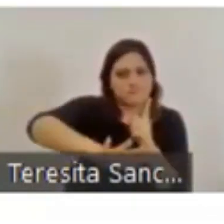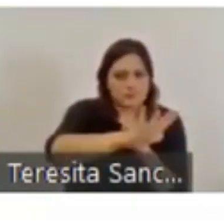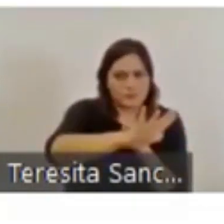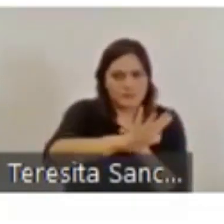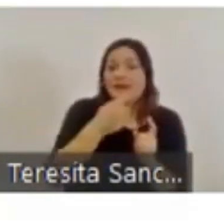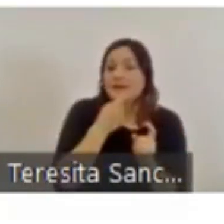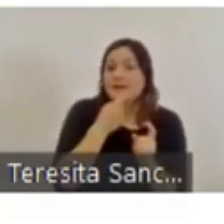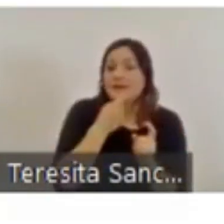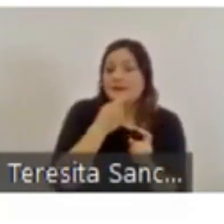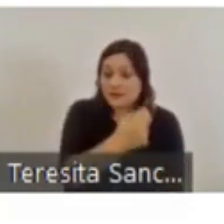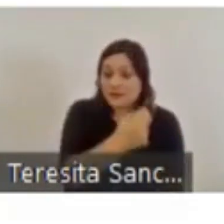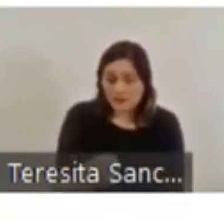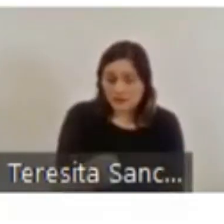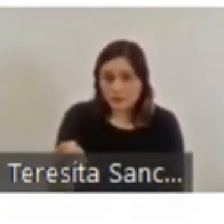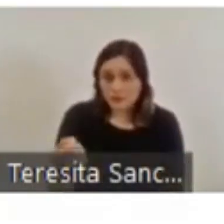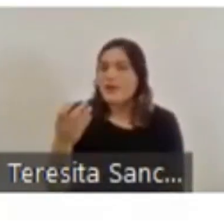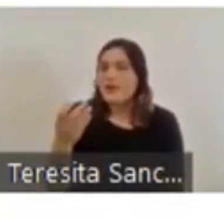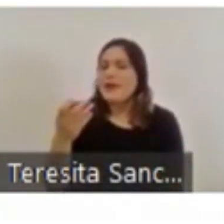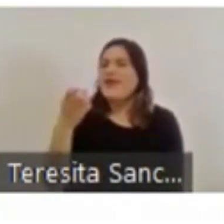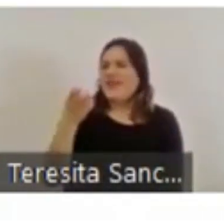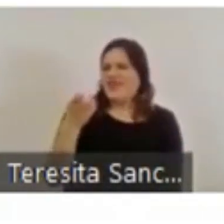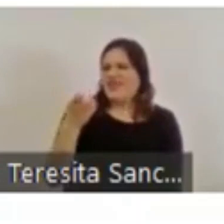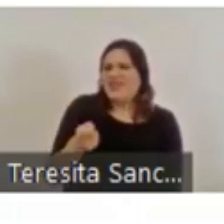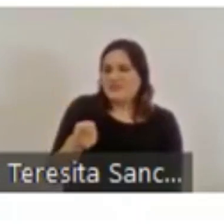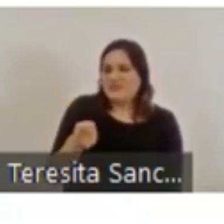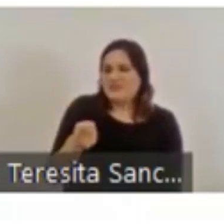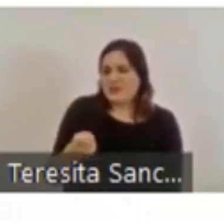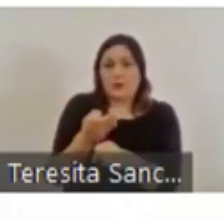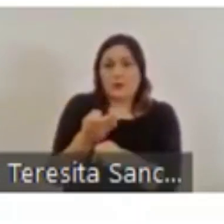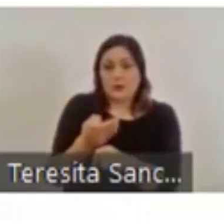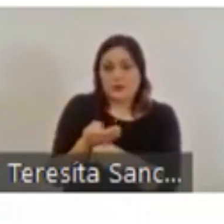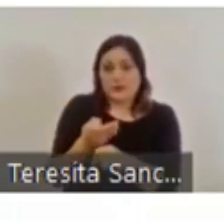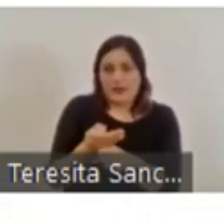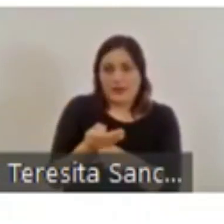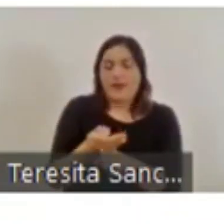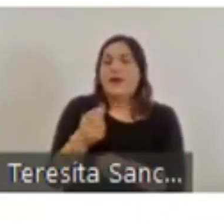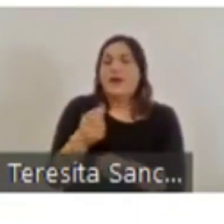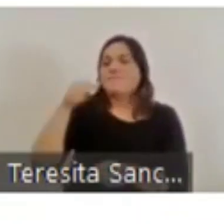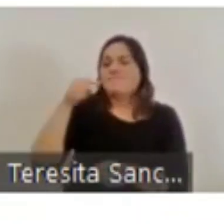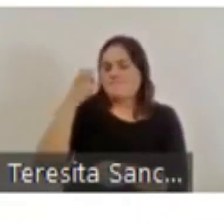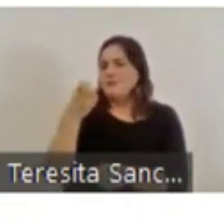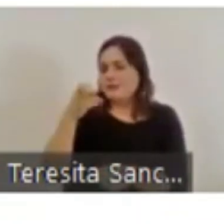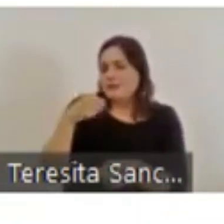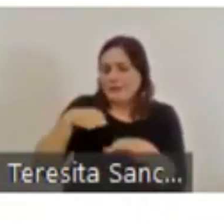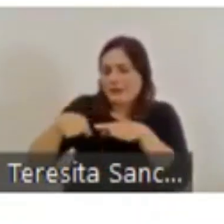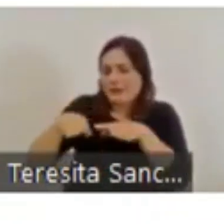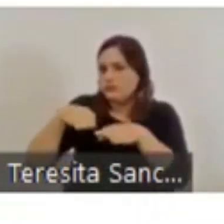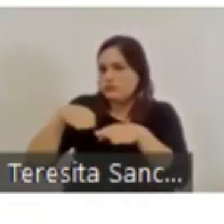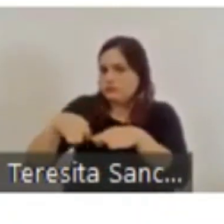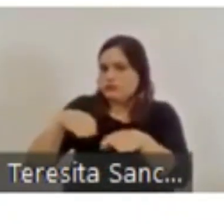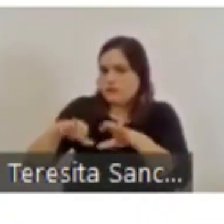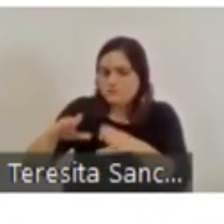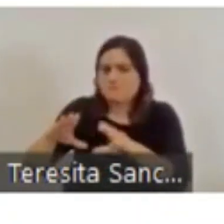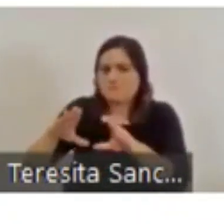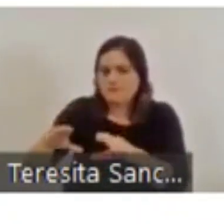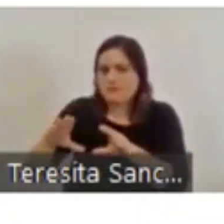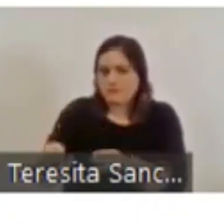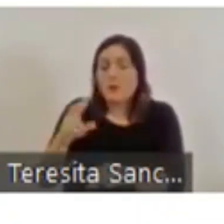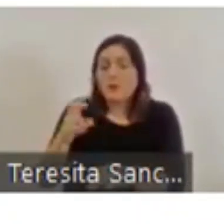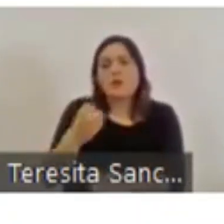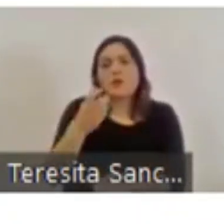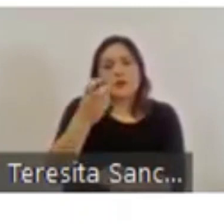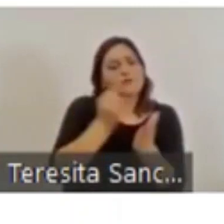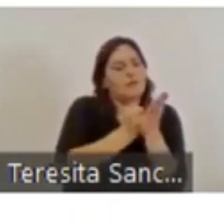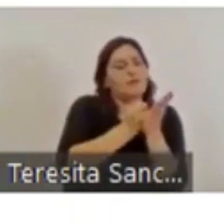son nuestro presente y debemos de trabajar con ellos. Y por eso fue que decidimos